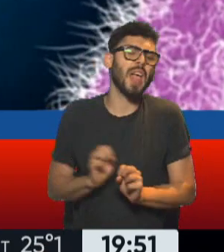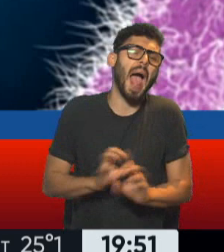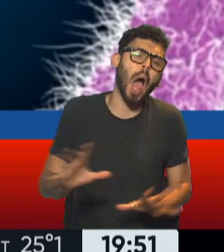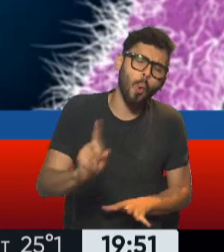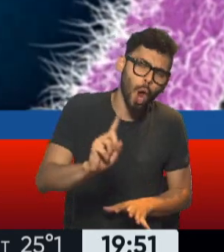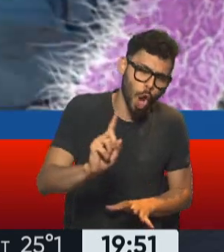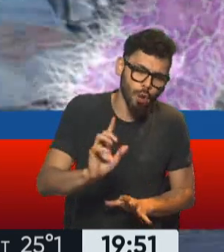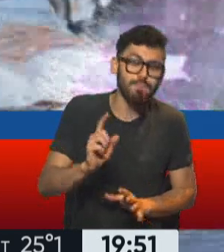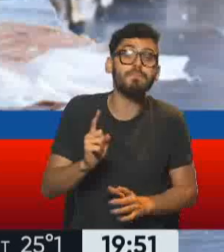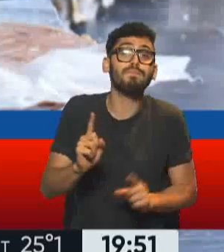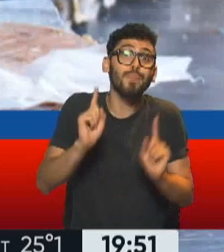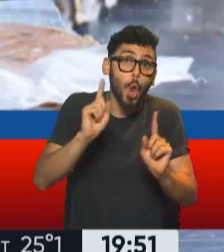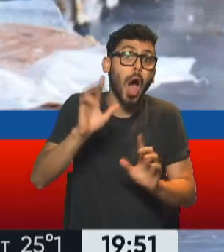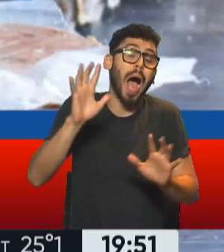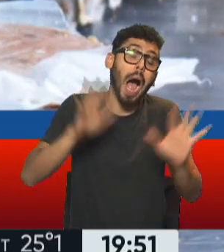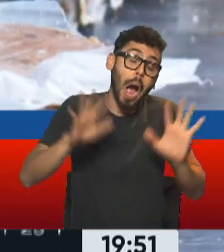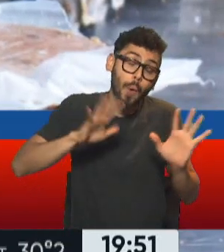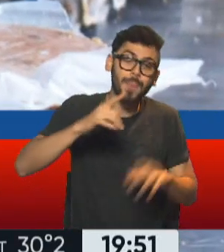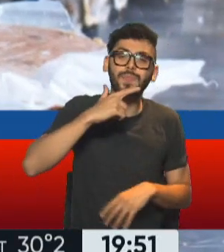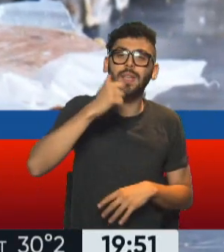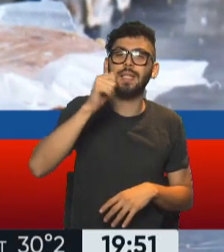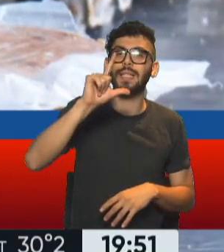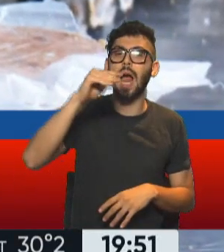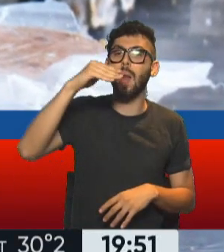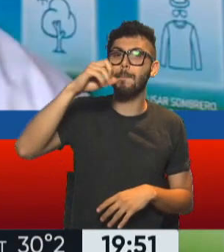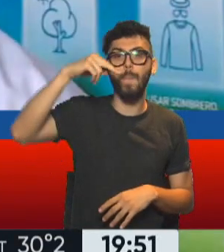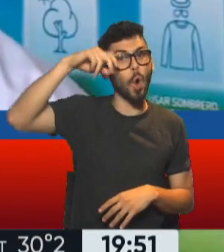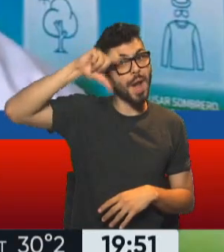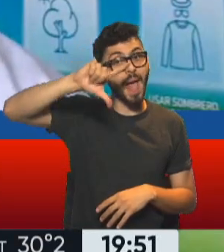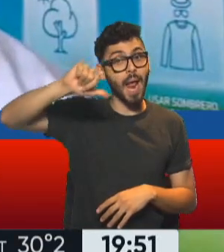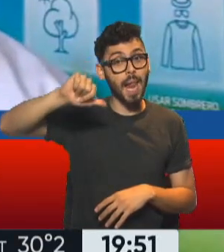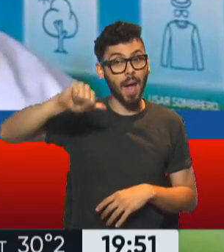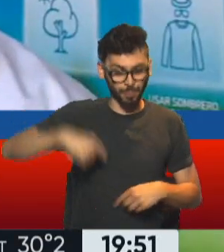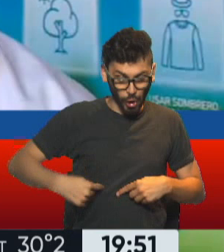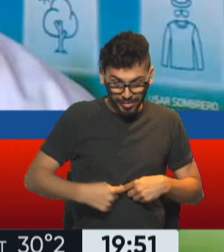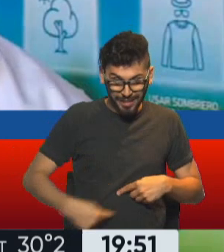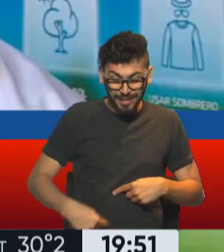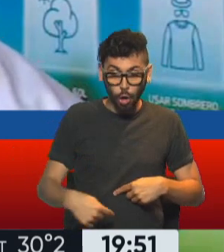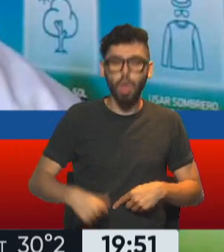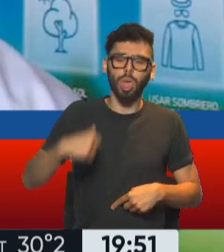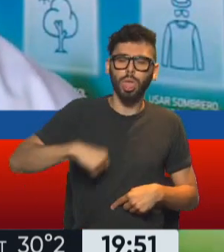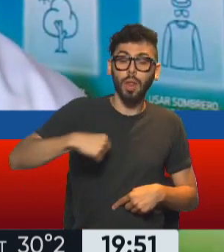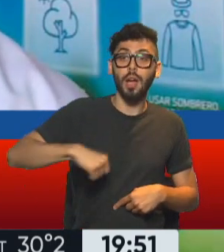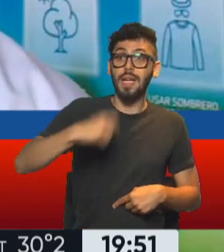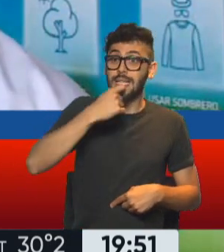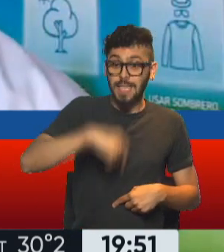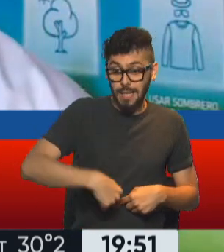veces la salmonela del intestino invade a la sangre y da formas más severas, que es lo que se conoce como fiebre